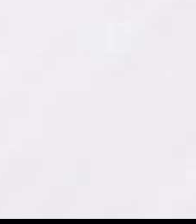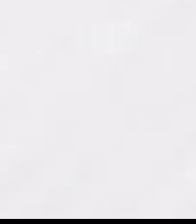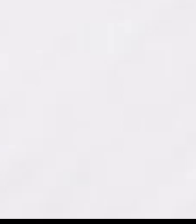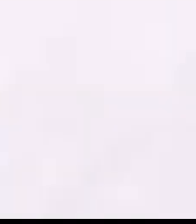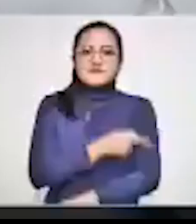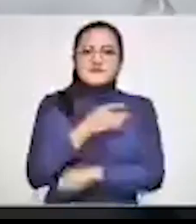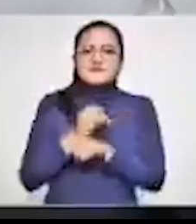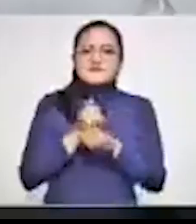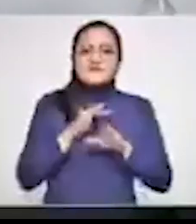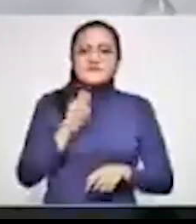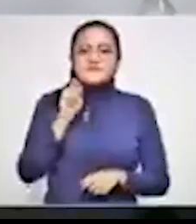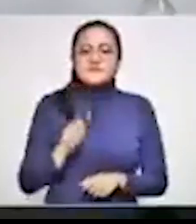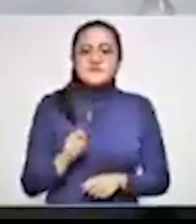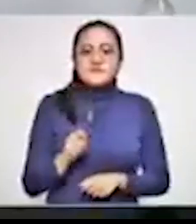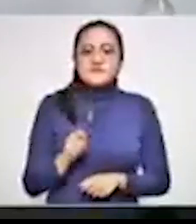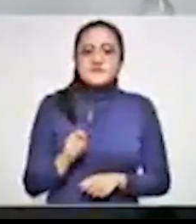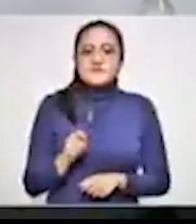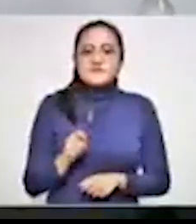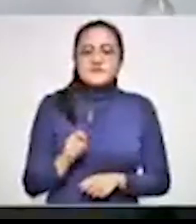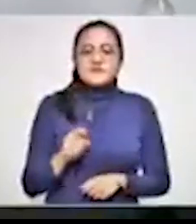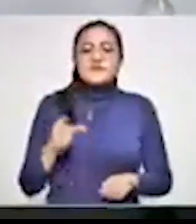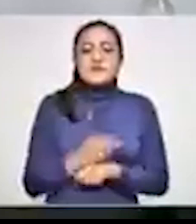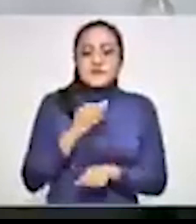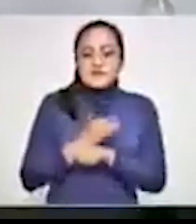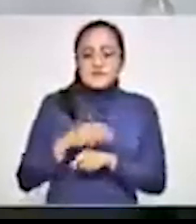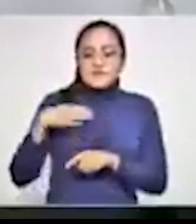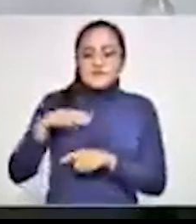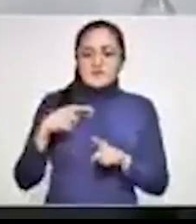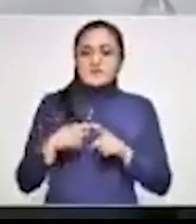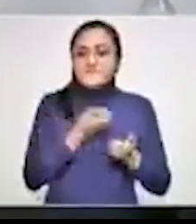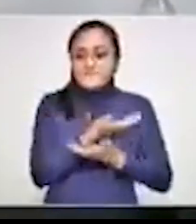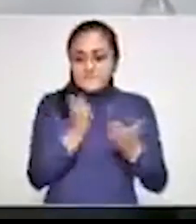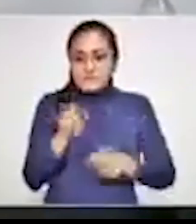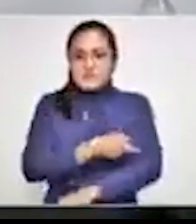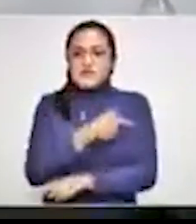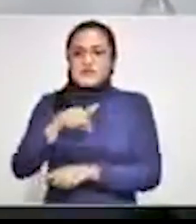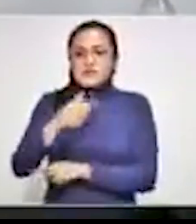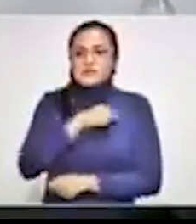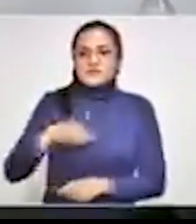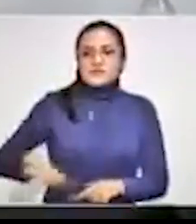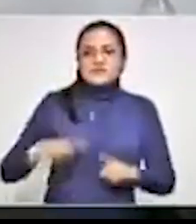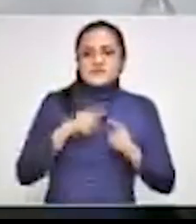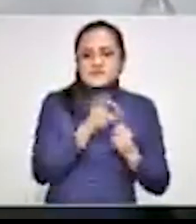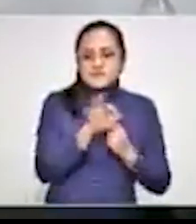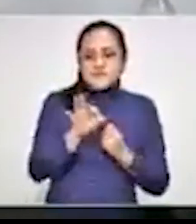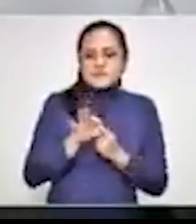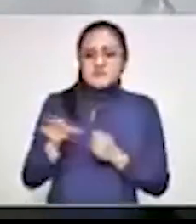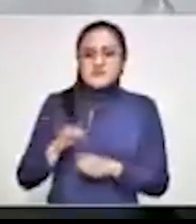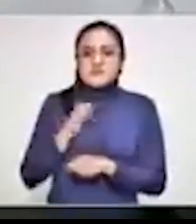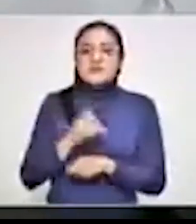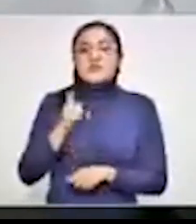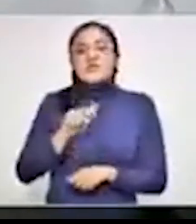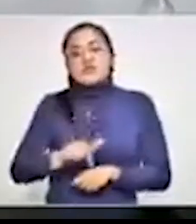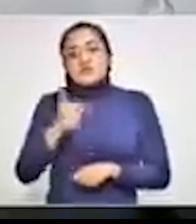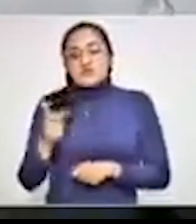en tema vacunación informar que en la actual campaña de vacunación en 12 municipios del área conurbada y